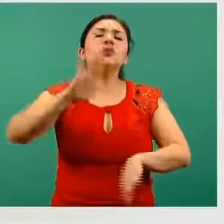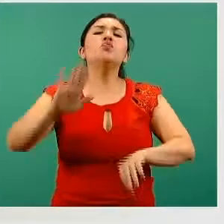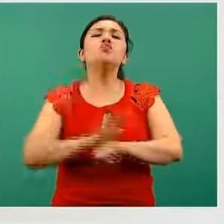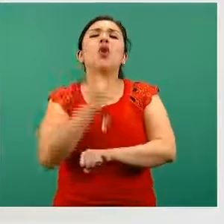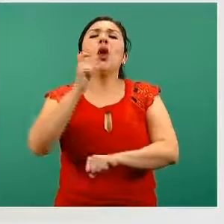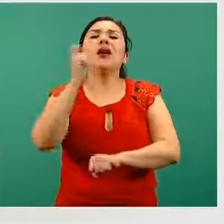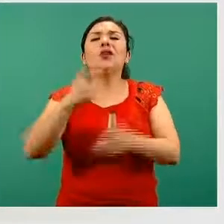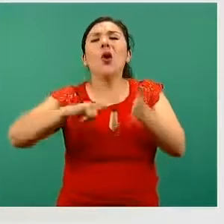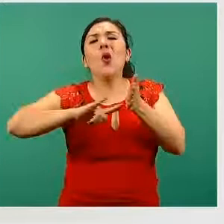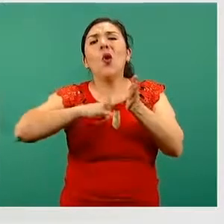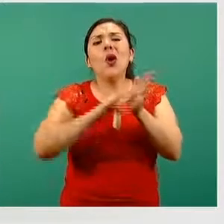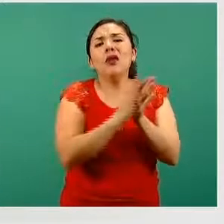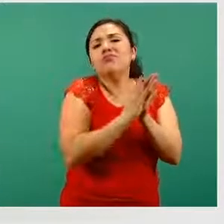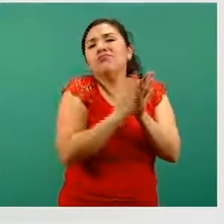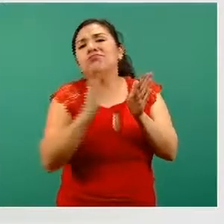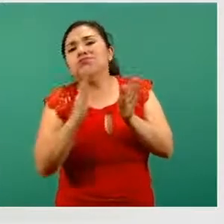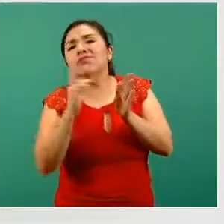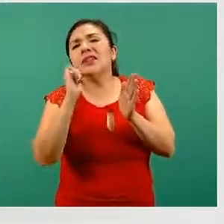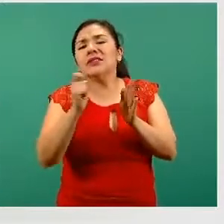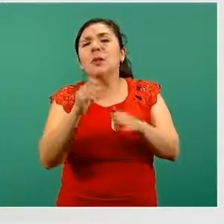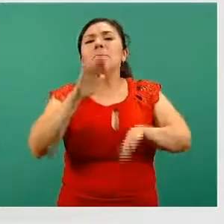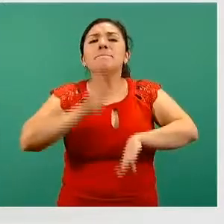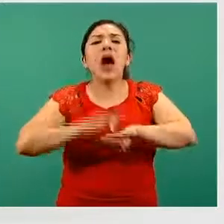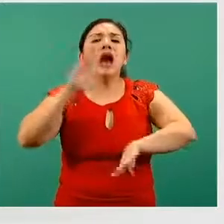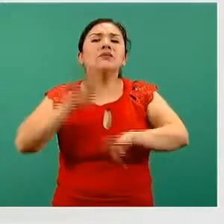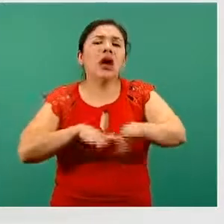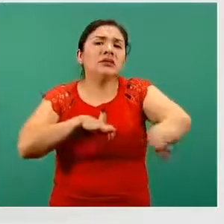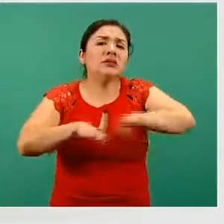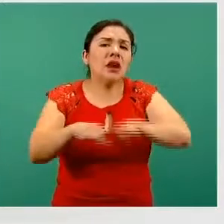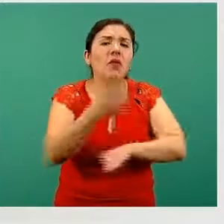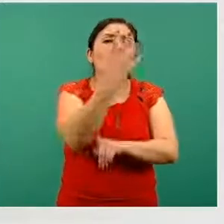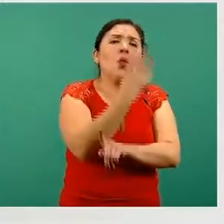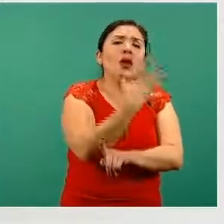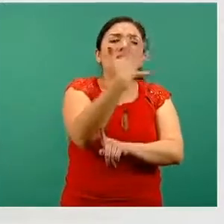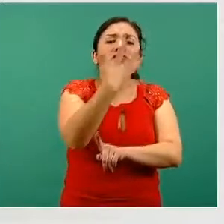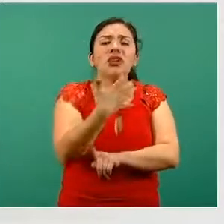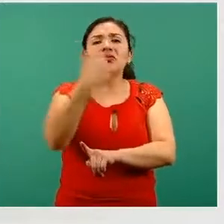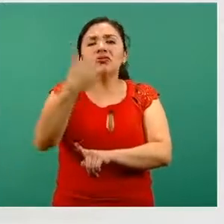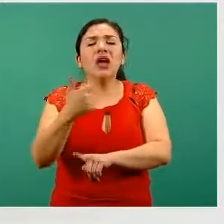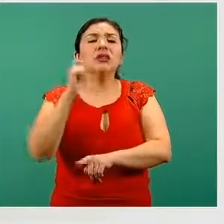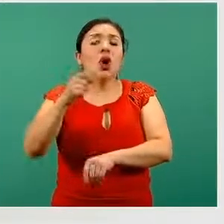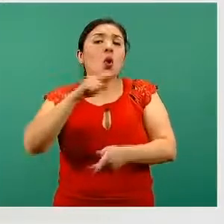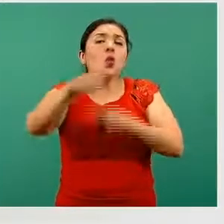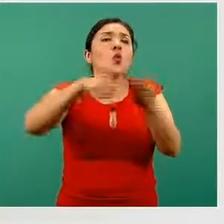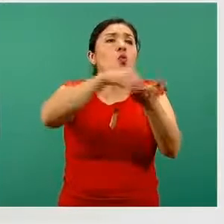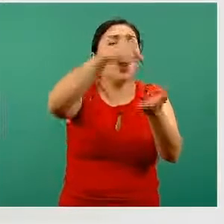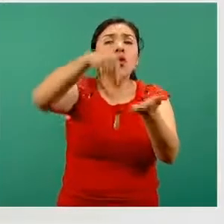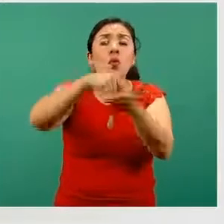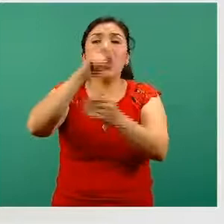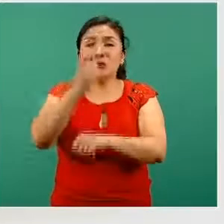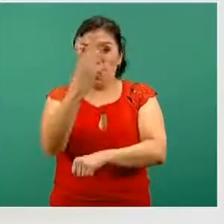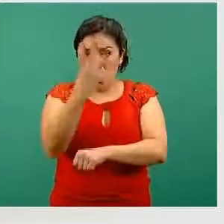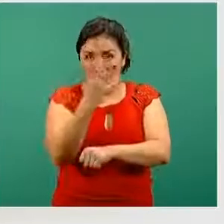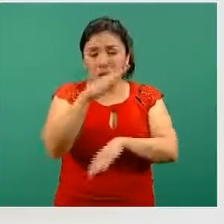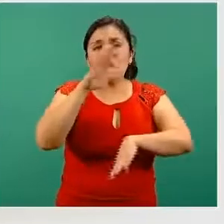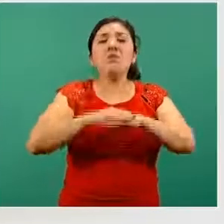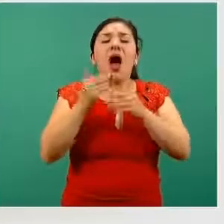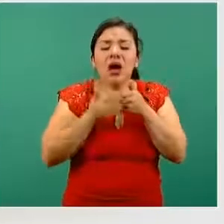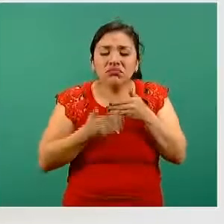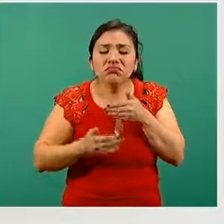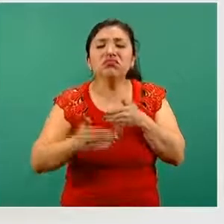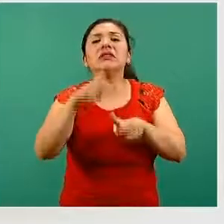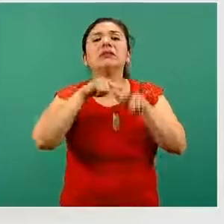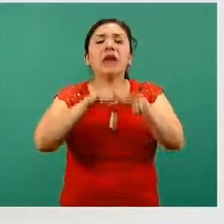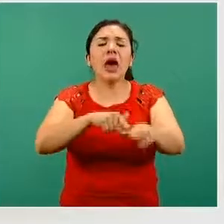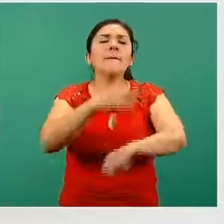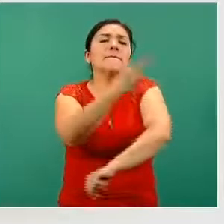en función de la notificación de las dosis que se seguirán reportando de los lugares en donde todavía después de las 4 de la tarde